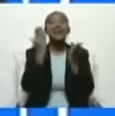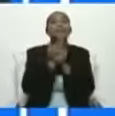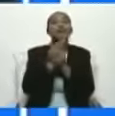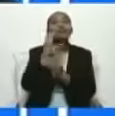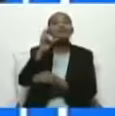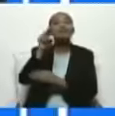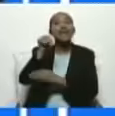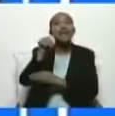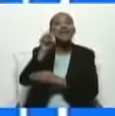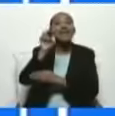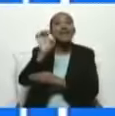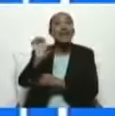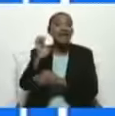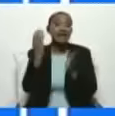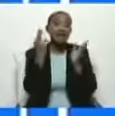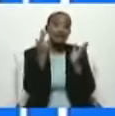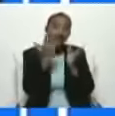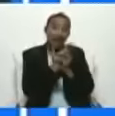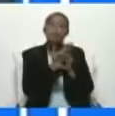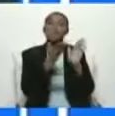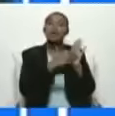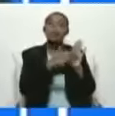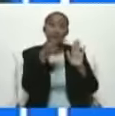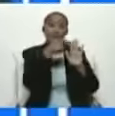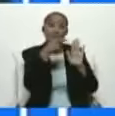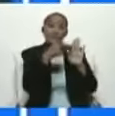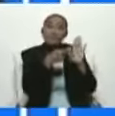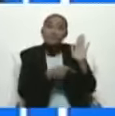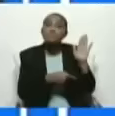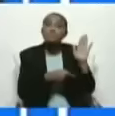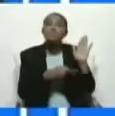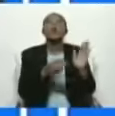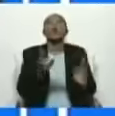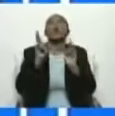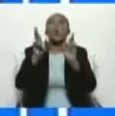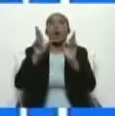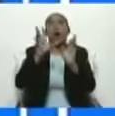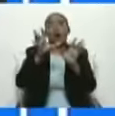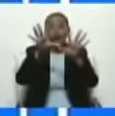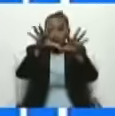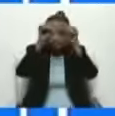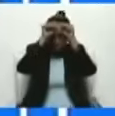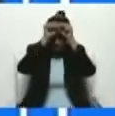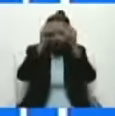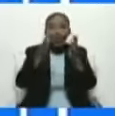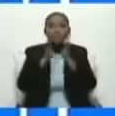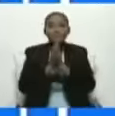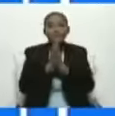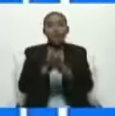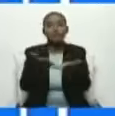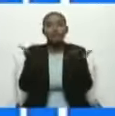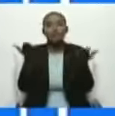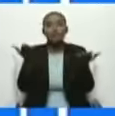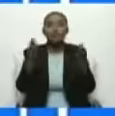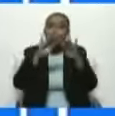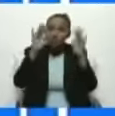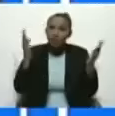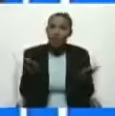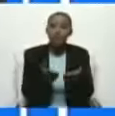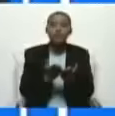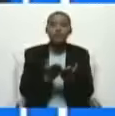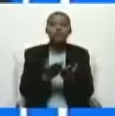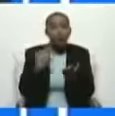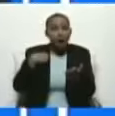supuesto, esas son, correcto. Ojalá entiendas por una vez que no hay un país en este mundo con elecciones más limpias que